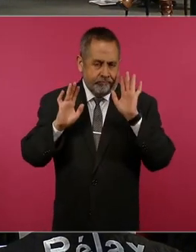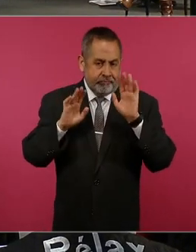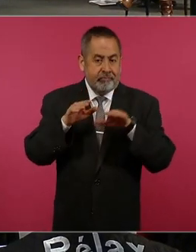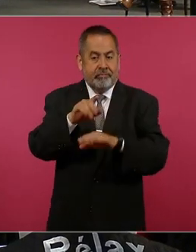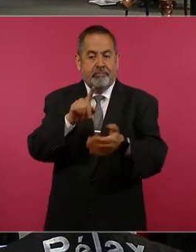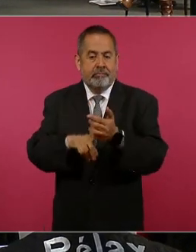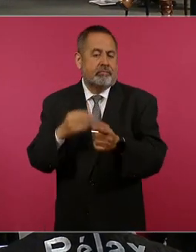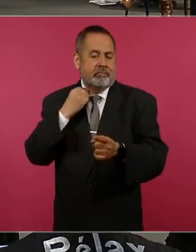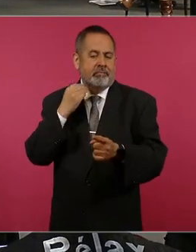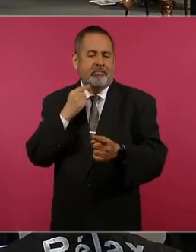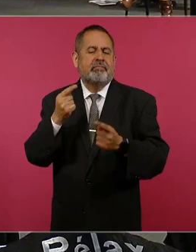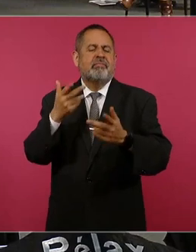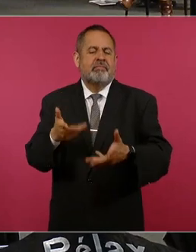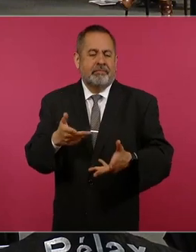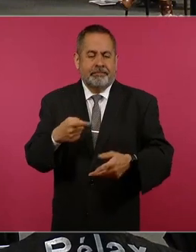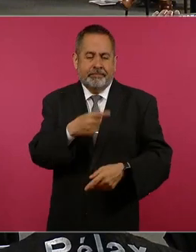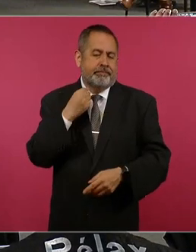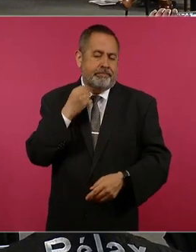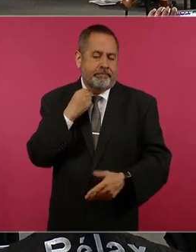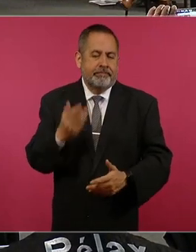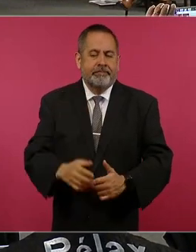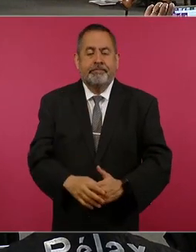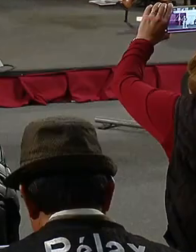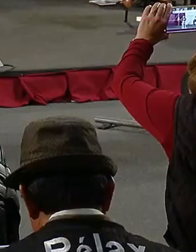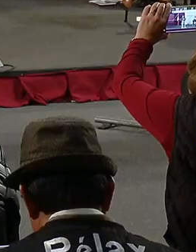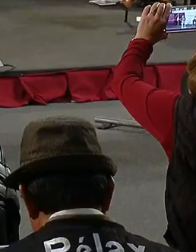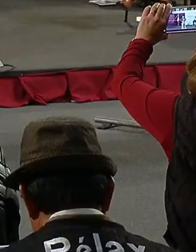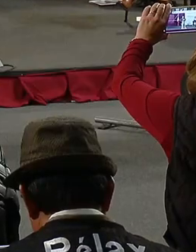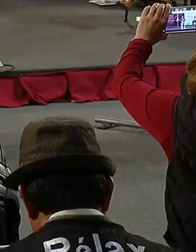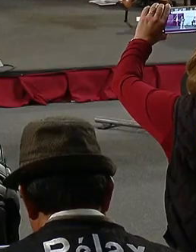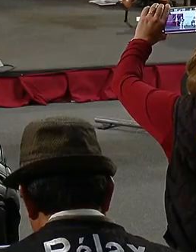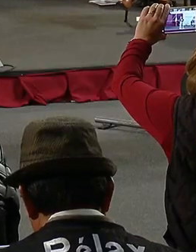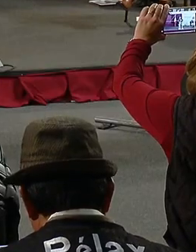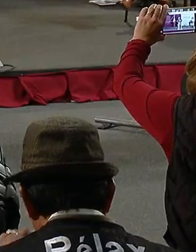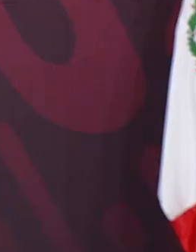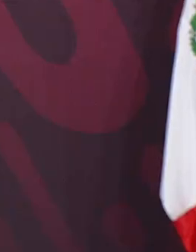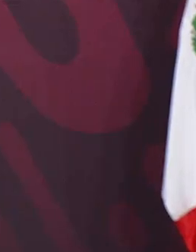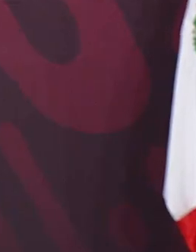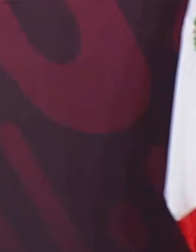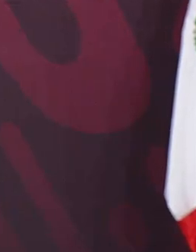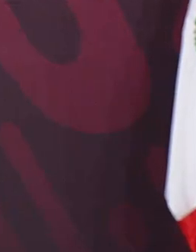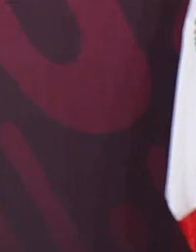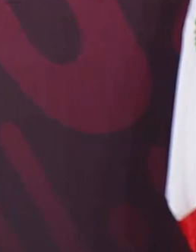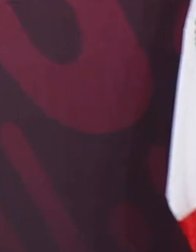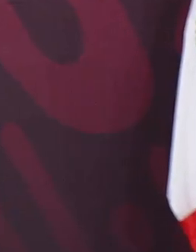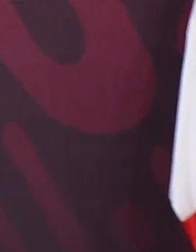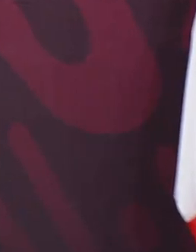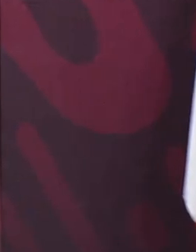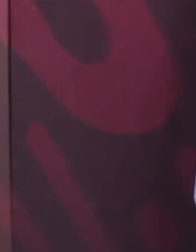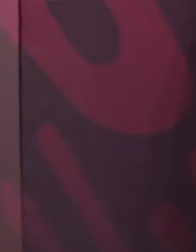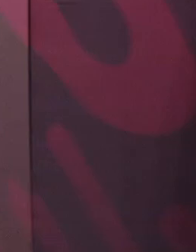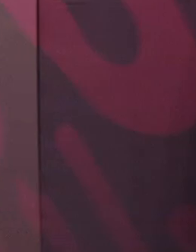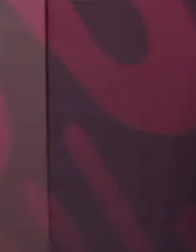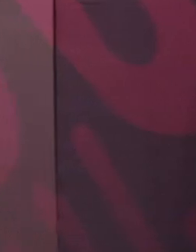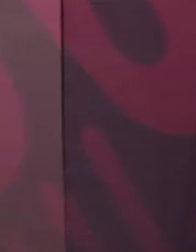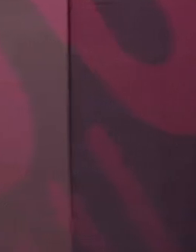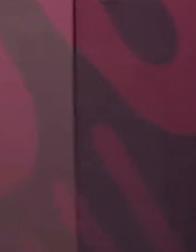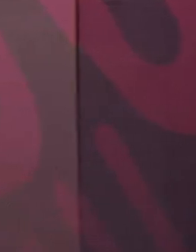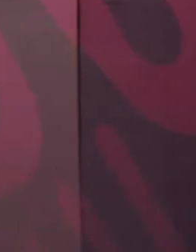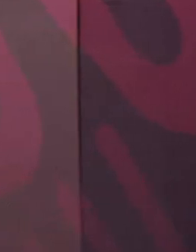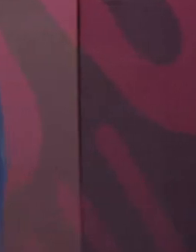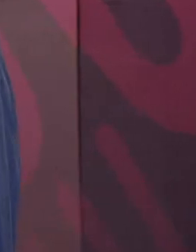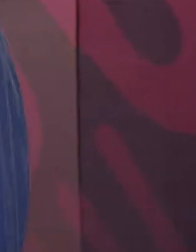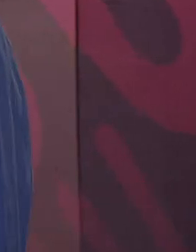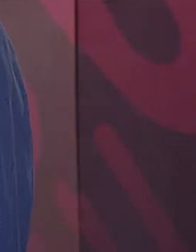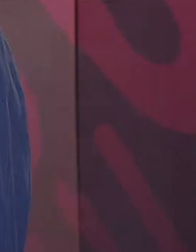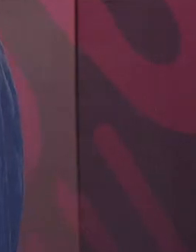abogados, ¿qué hace un abogado cuando está metido en un asunto político? Lo primero que